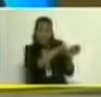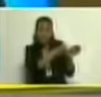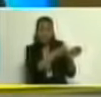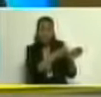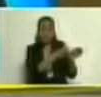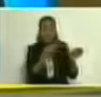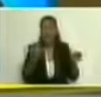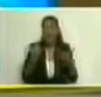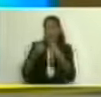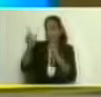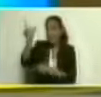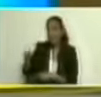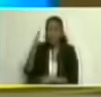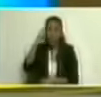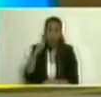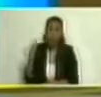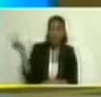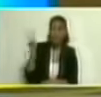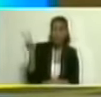y el libertador Simón Bolívar